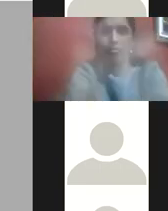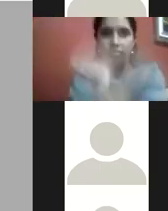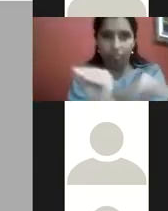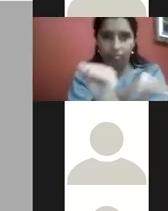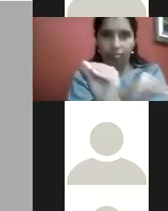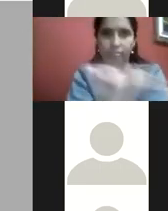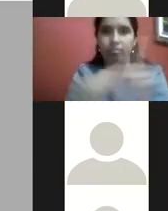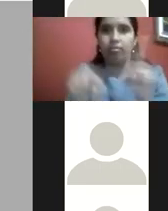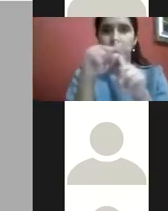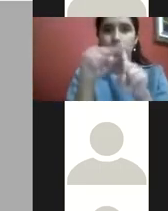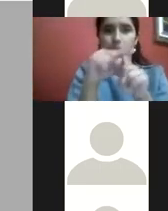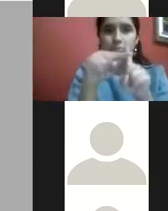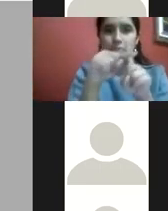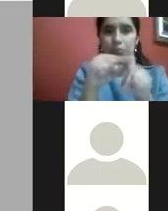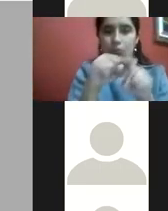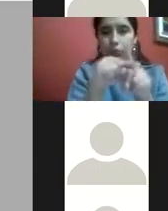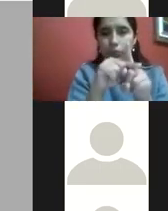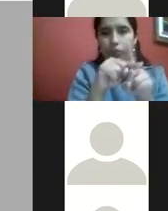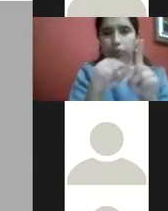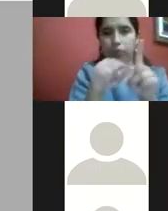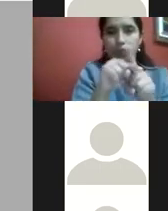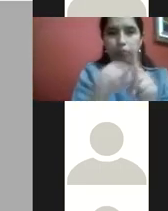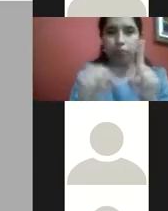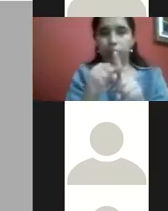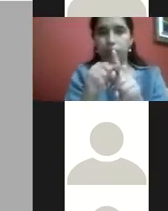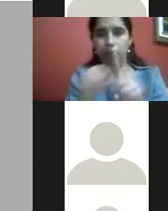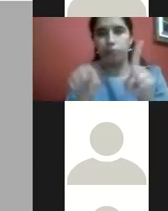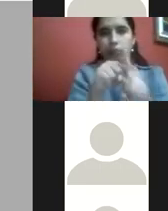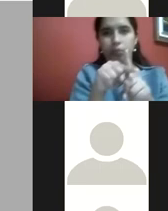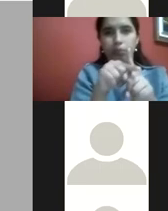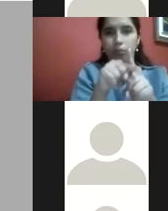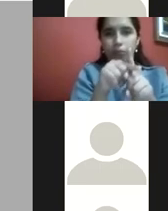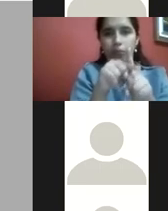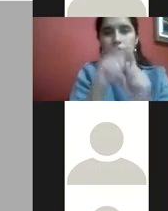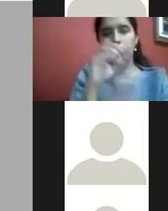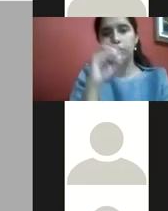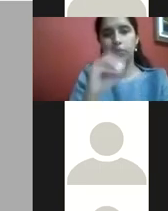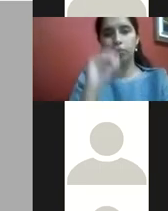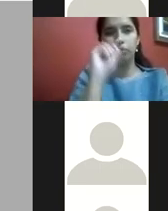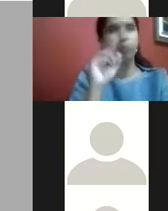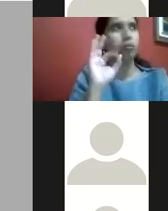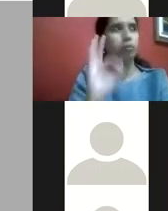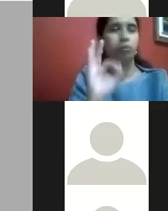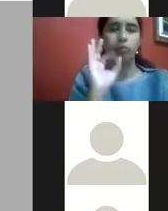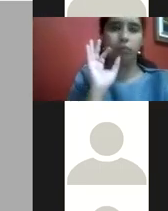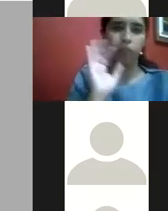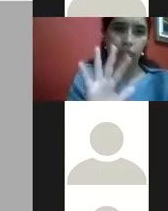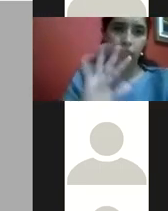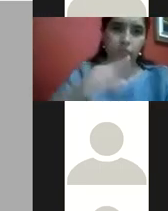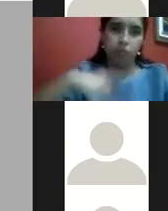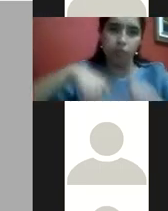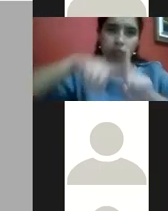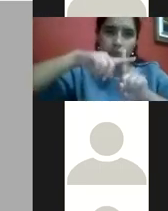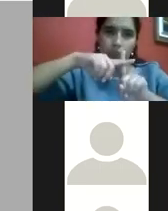Entonces aquí, cuando lo cambio de lado, aparece positivo. Y el 0.95 que está positivo, cuando lo cambio de lado,